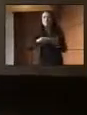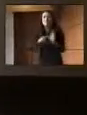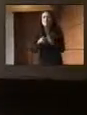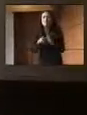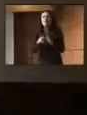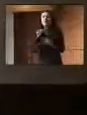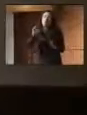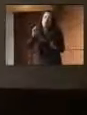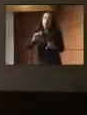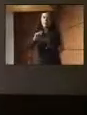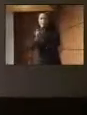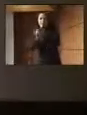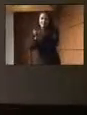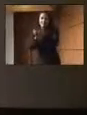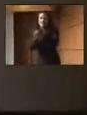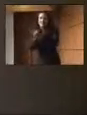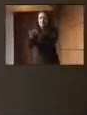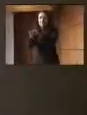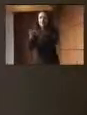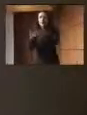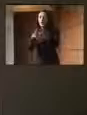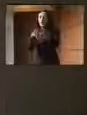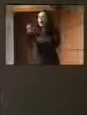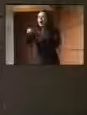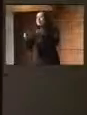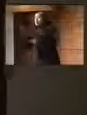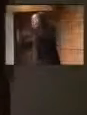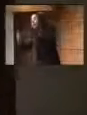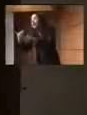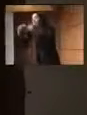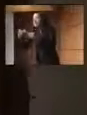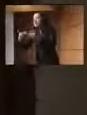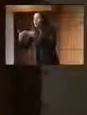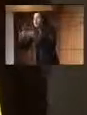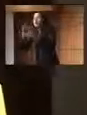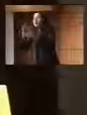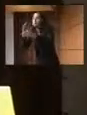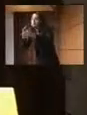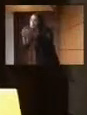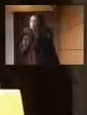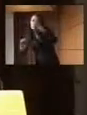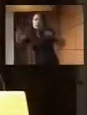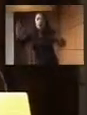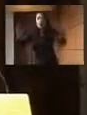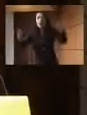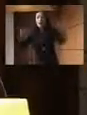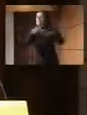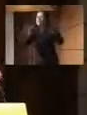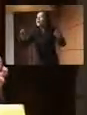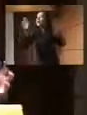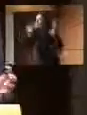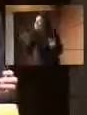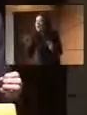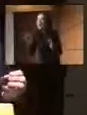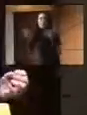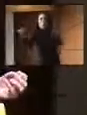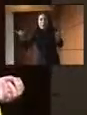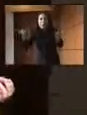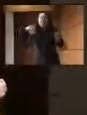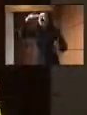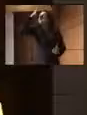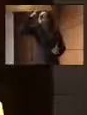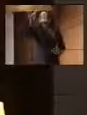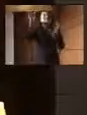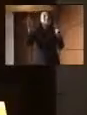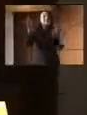cambiando, etcétera, etcétera, ya hay determinadas discapacidades que no aparecen, otras que surgen nuevas, etcétera, etcétera, etcétera. Pero siempre ha habido y siempre habrá personas